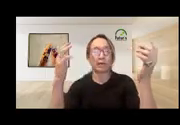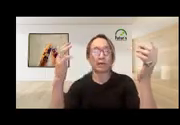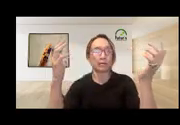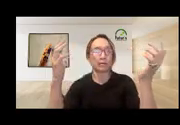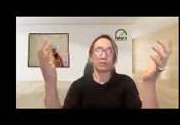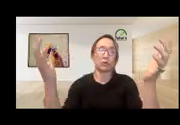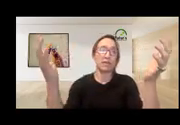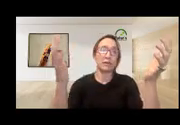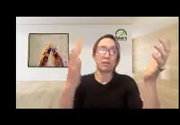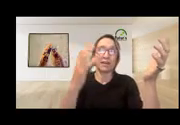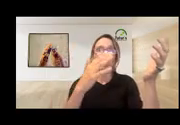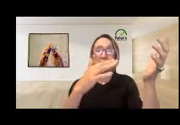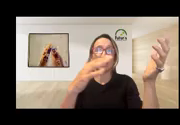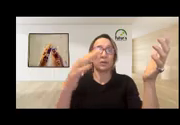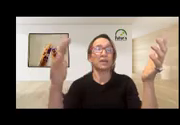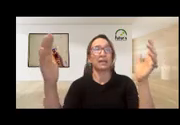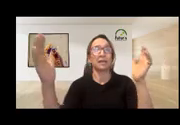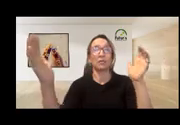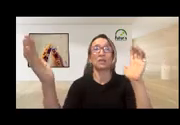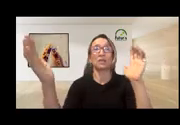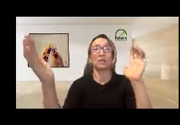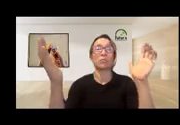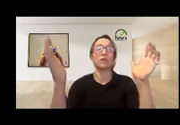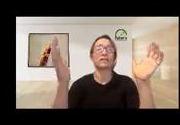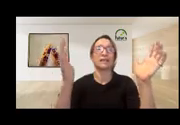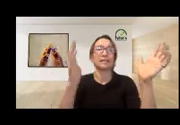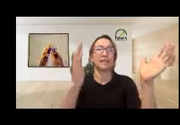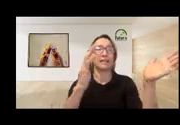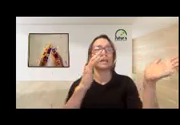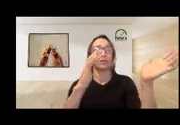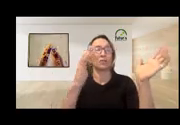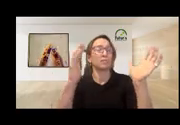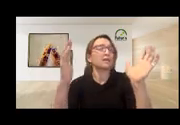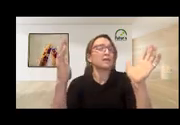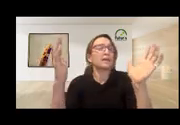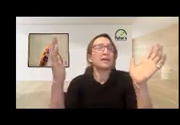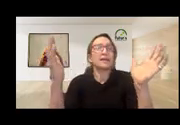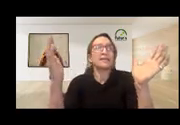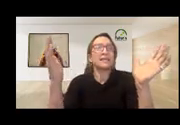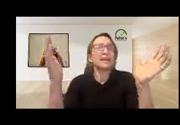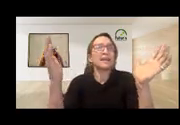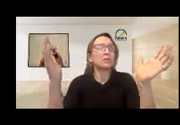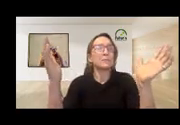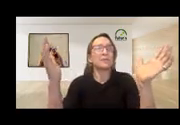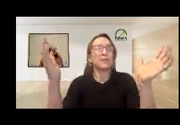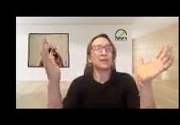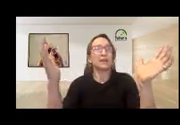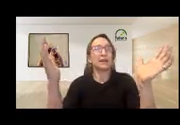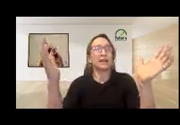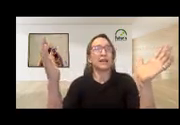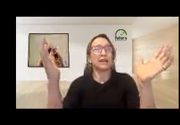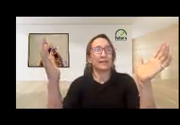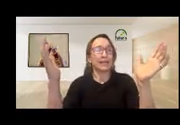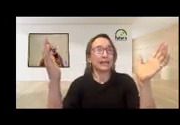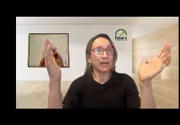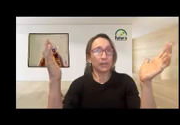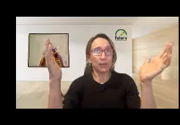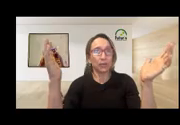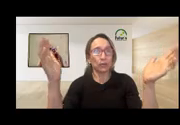ocurrido durante el Pleistoceno, en que teníamos estas épocas glaciares. Y no. Es cierto que